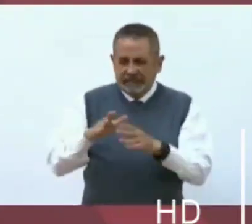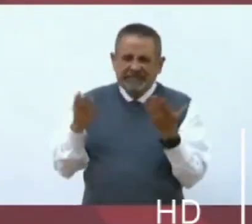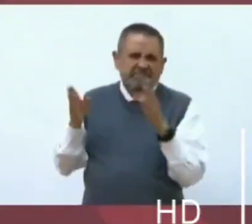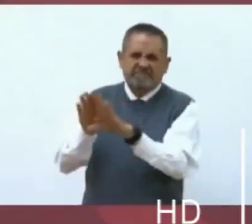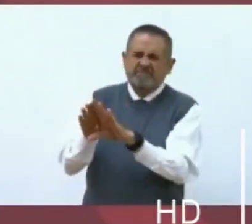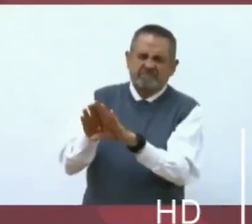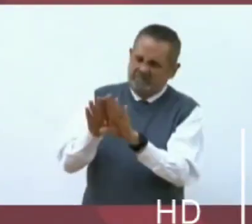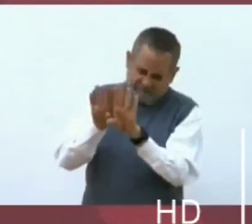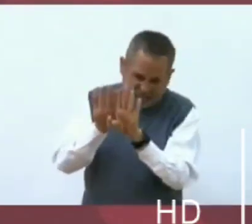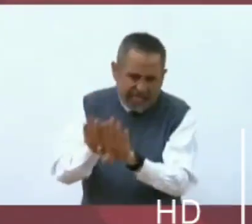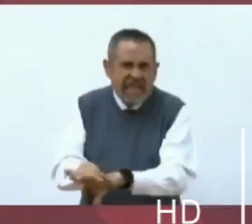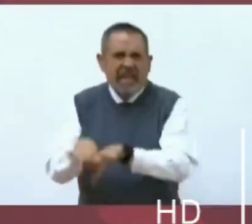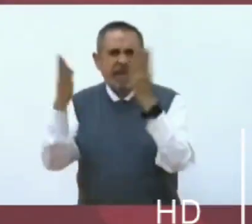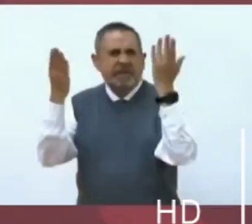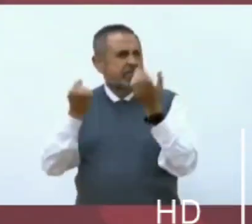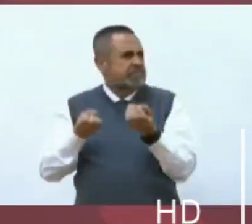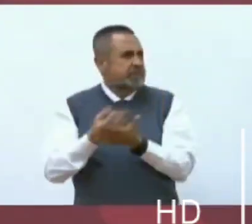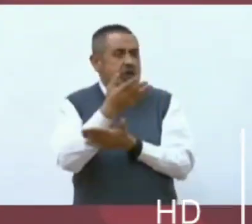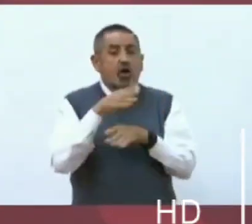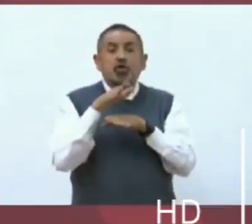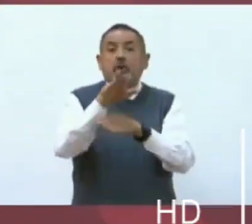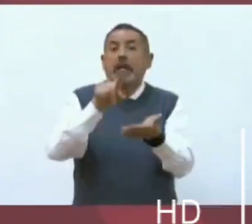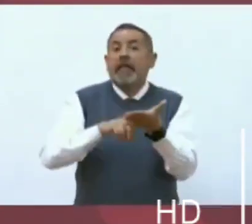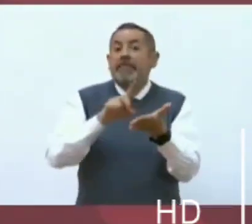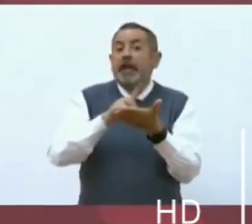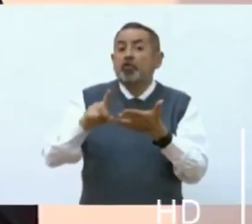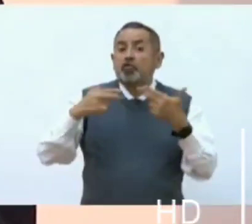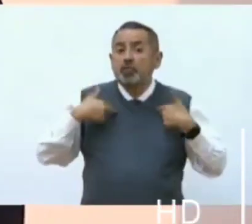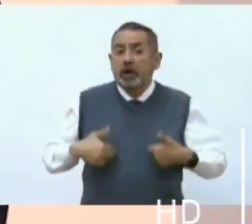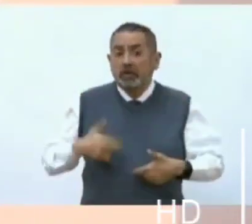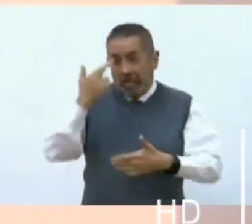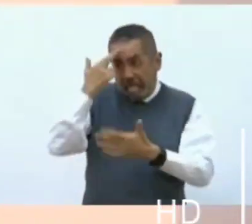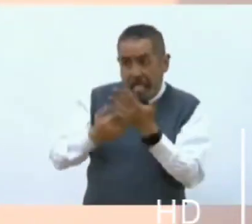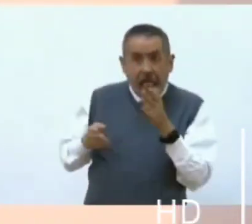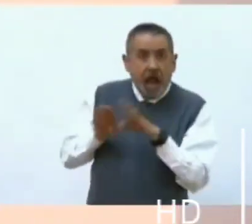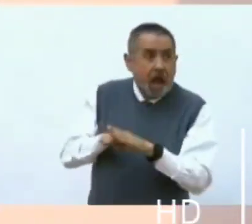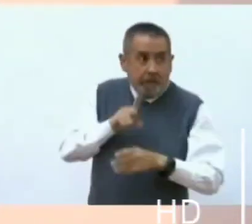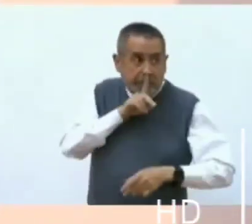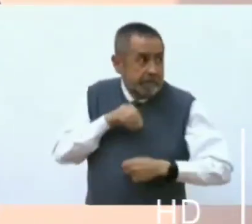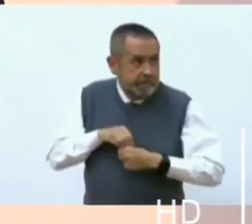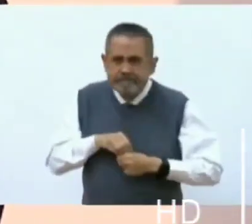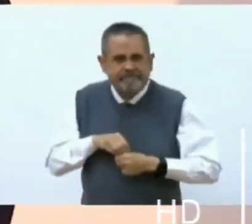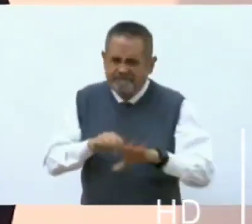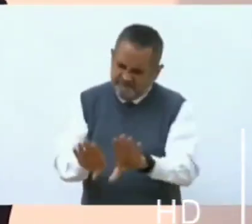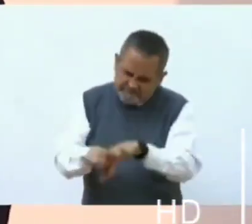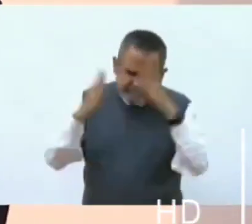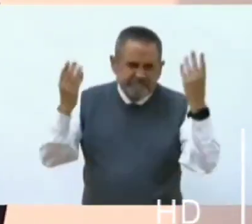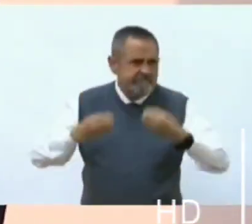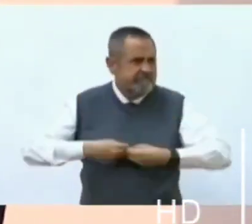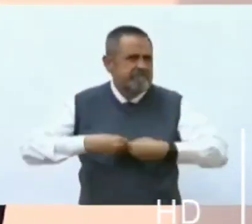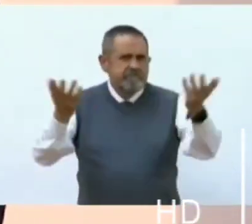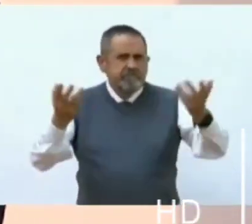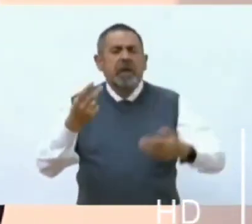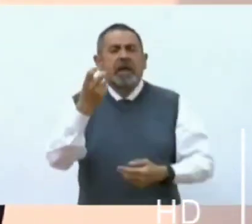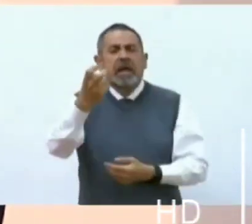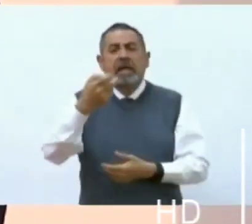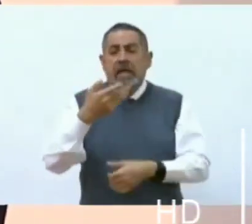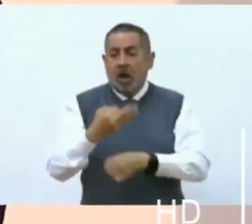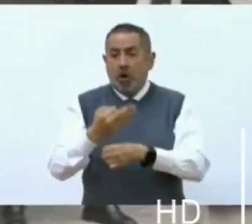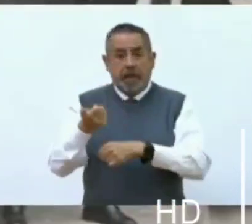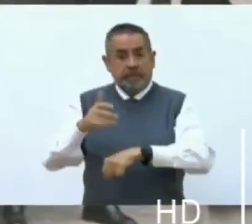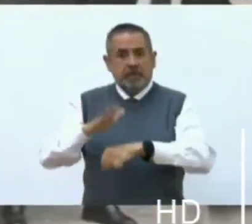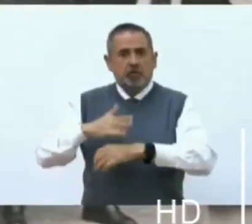documentación relacionada con violaciones a los derechos humanos. Es por ello que en esta administración asumimos el reto